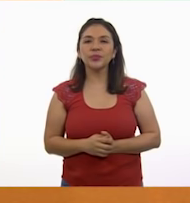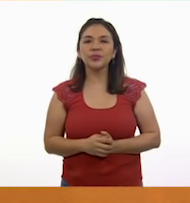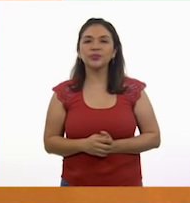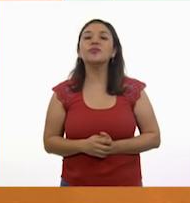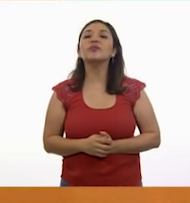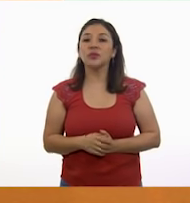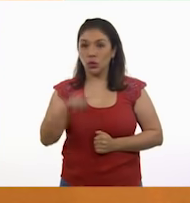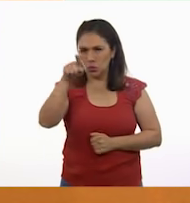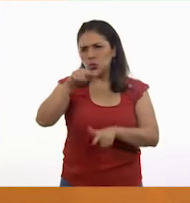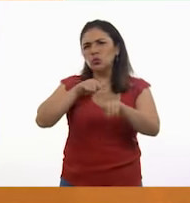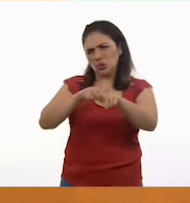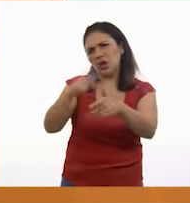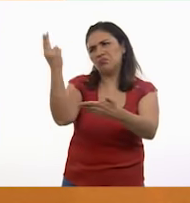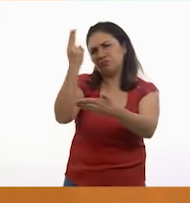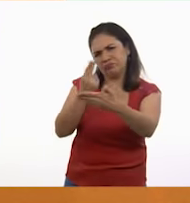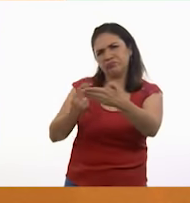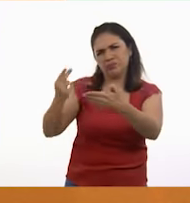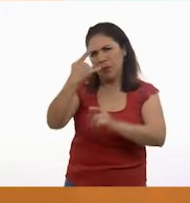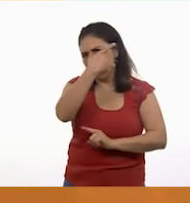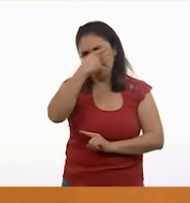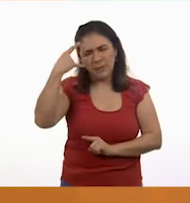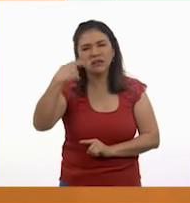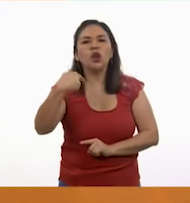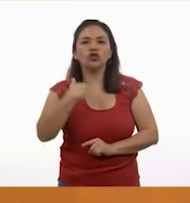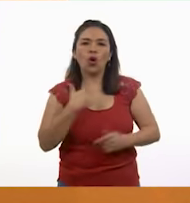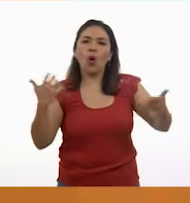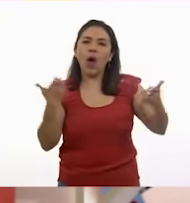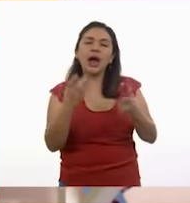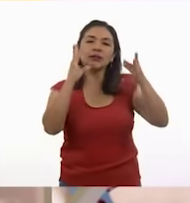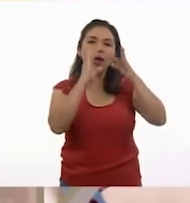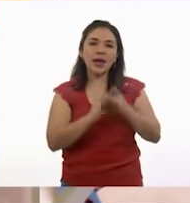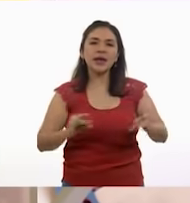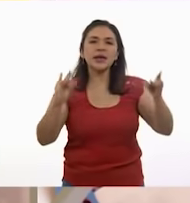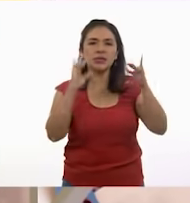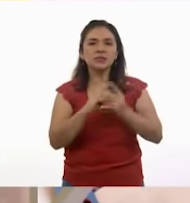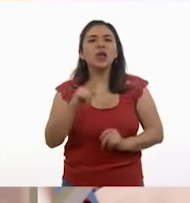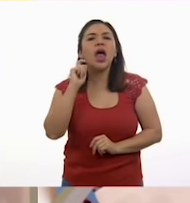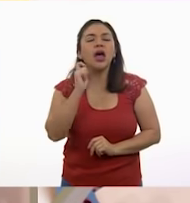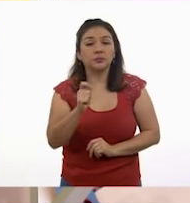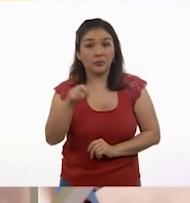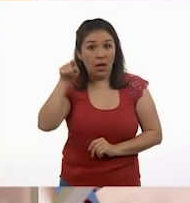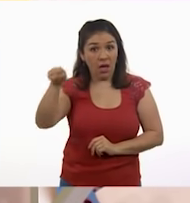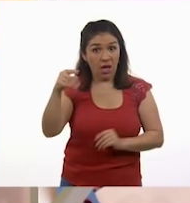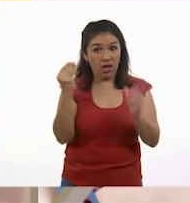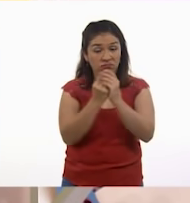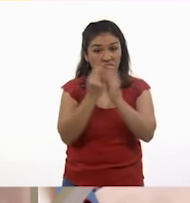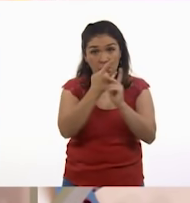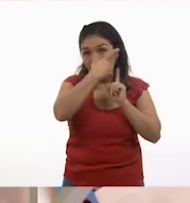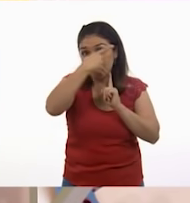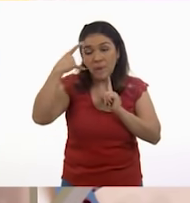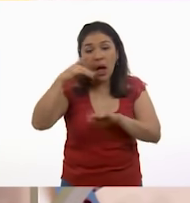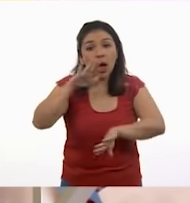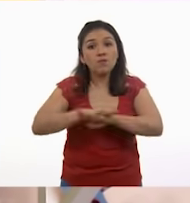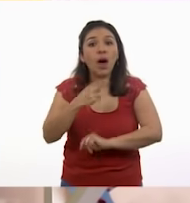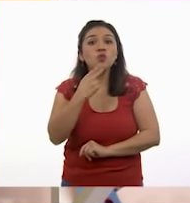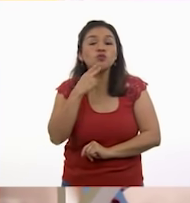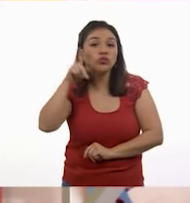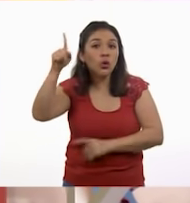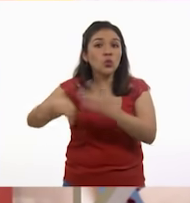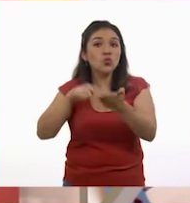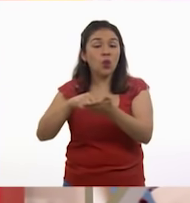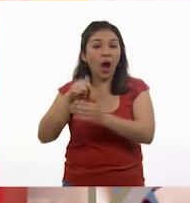y en lo que vas haciendo la máscara vamos a ir explicando cómo las máscaras se utilizan en áfrica